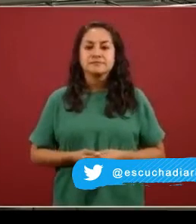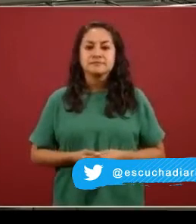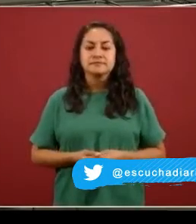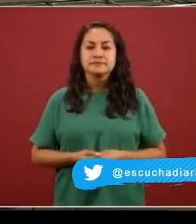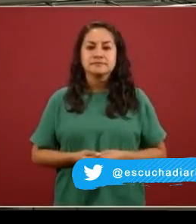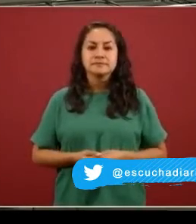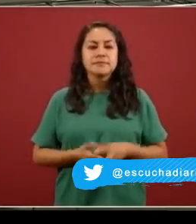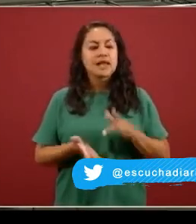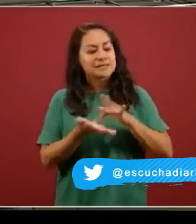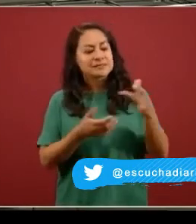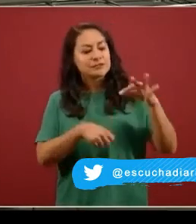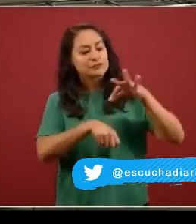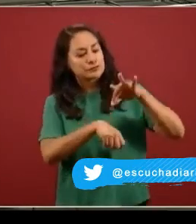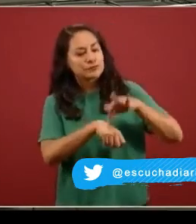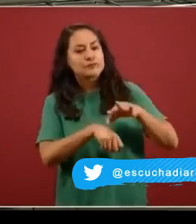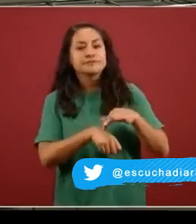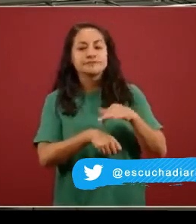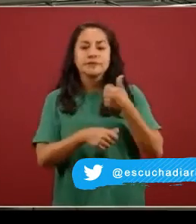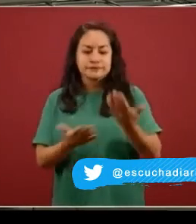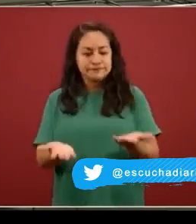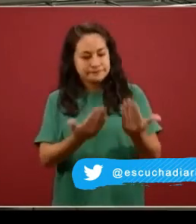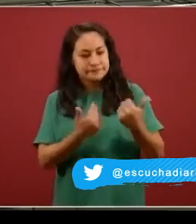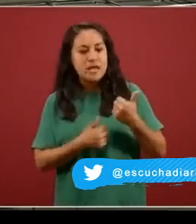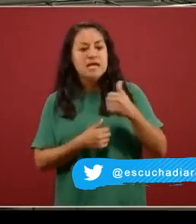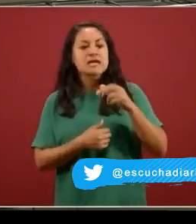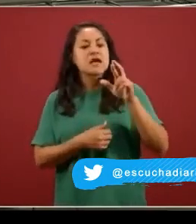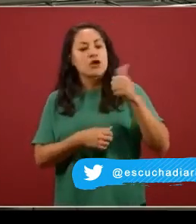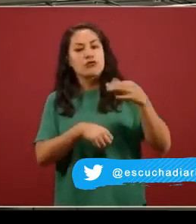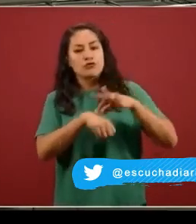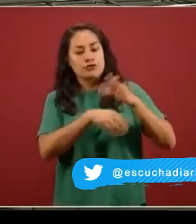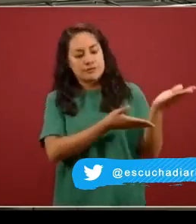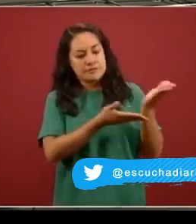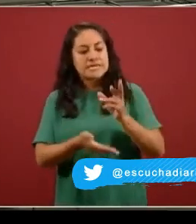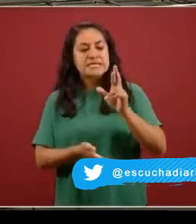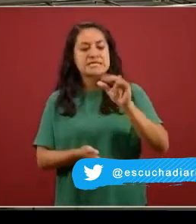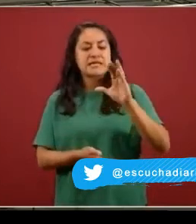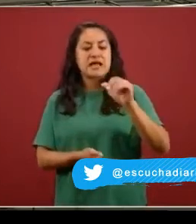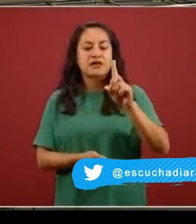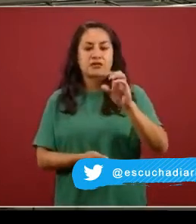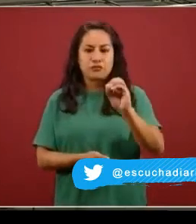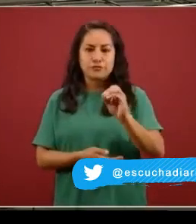Lomía. Doctor Ricardo Cortés, si nos puede comentar, por favor.